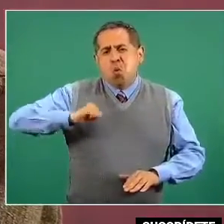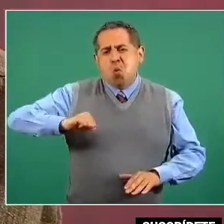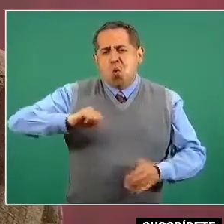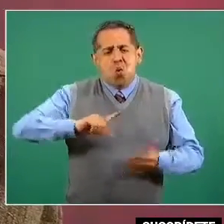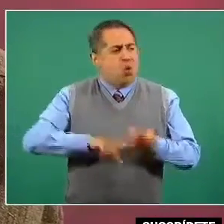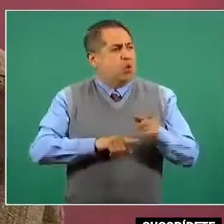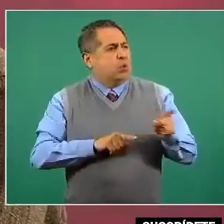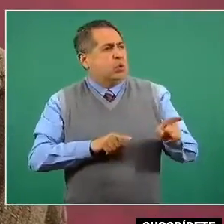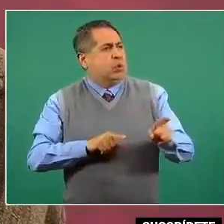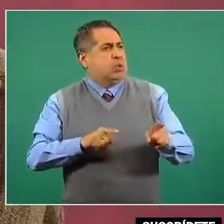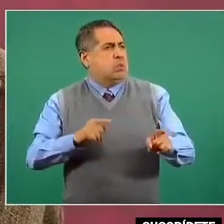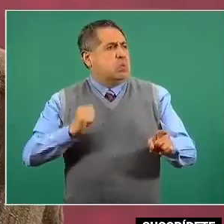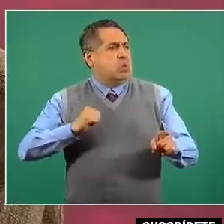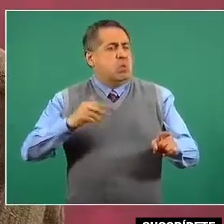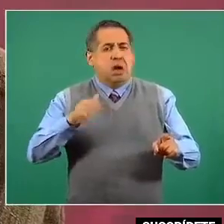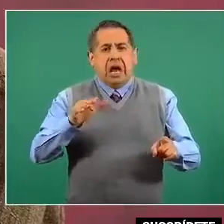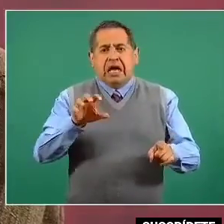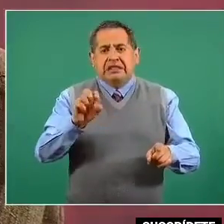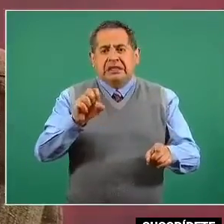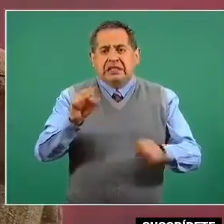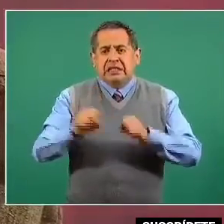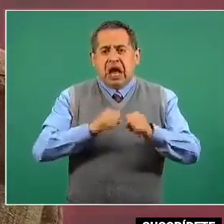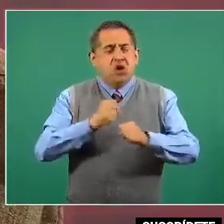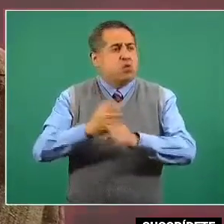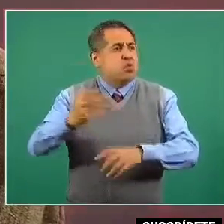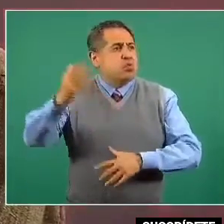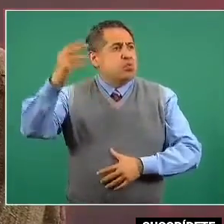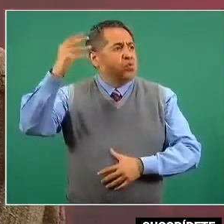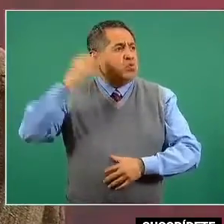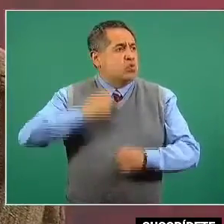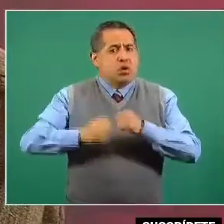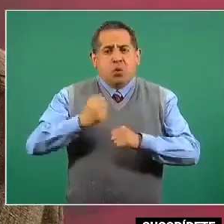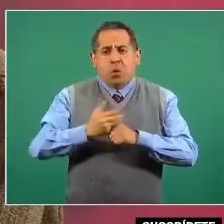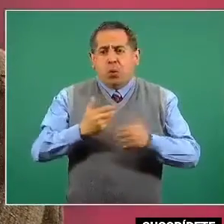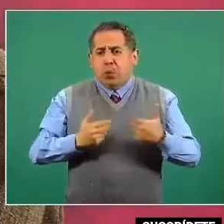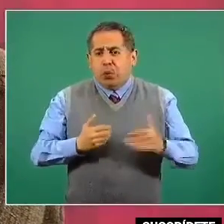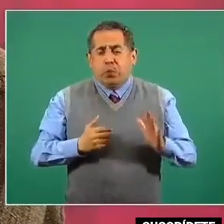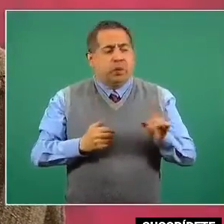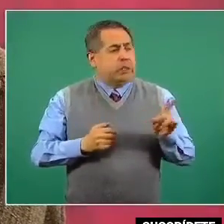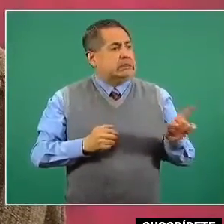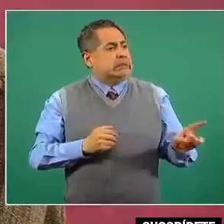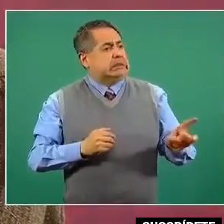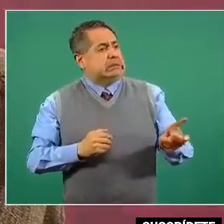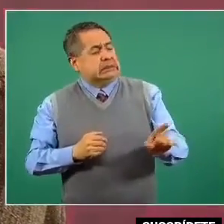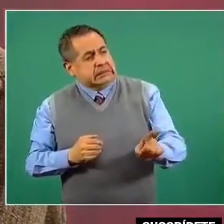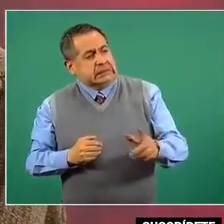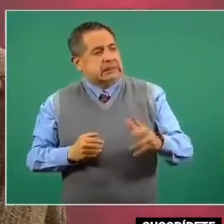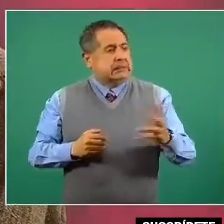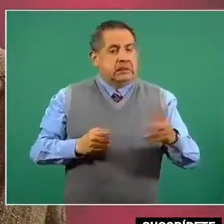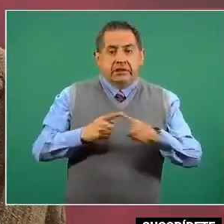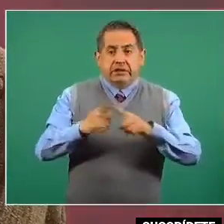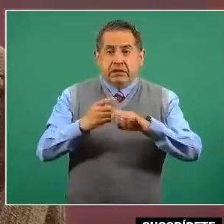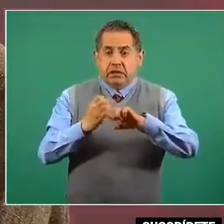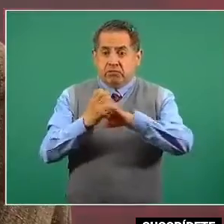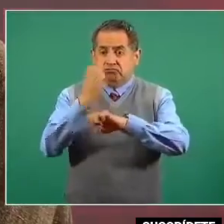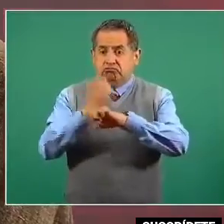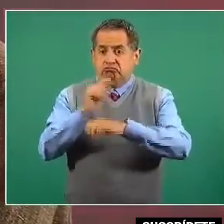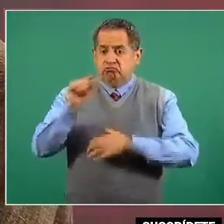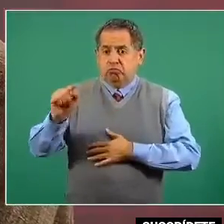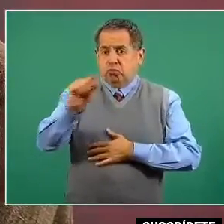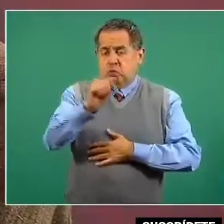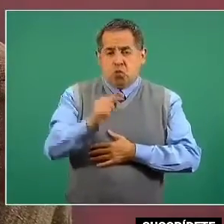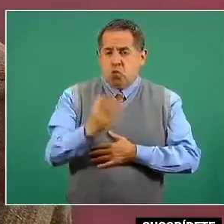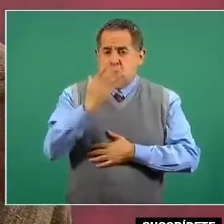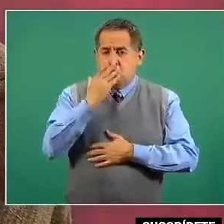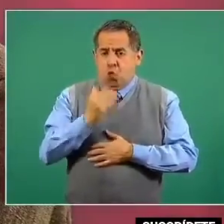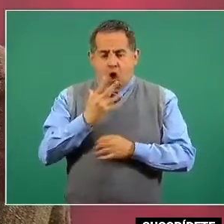más de 60 años, algunos hospitales generales de las capitales del país, de los estados del país, y que no habían sido